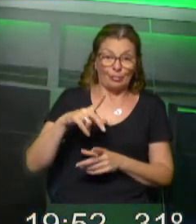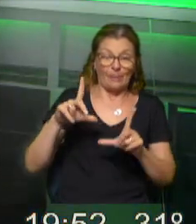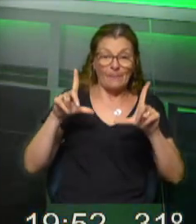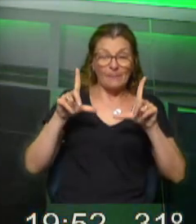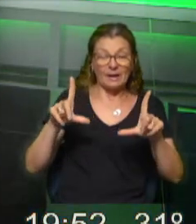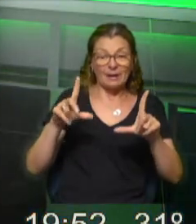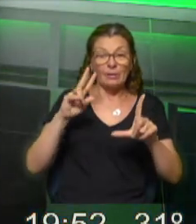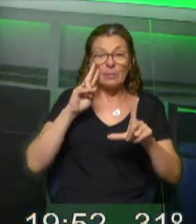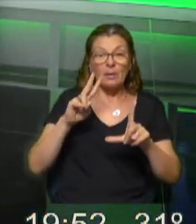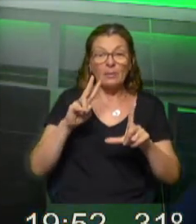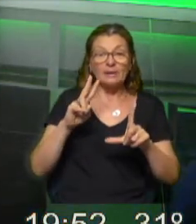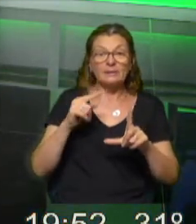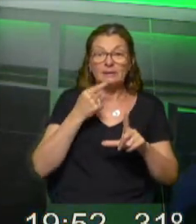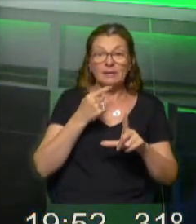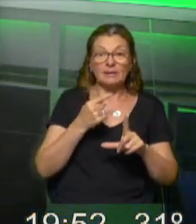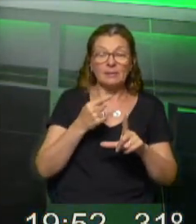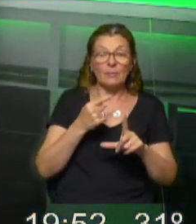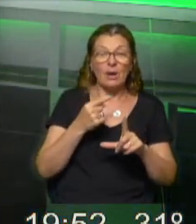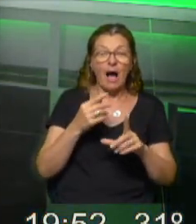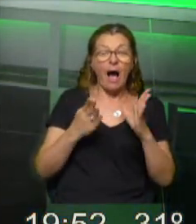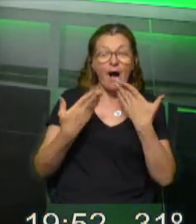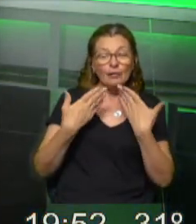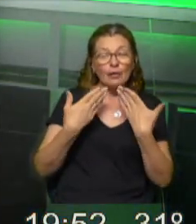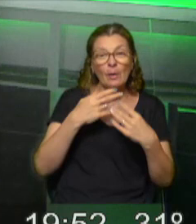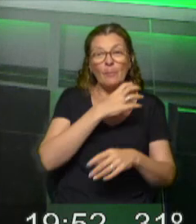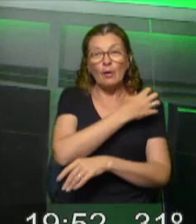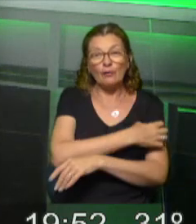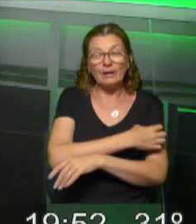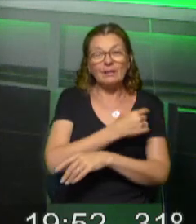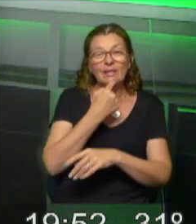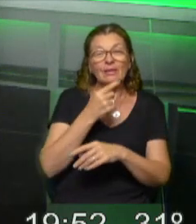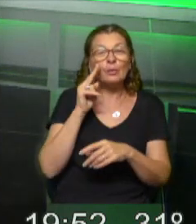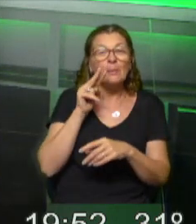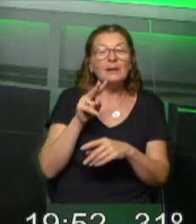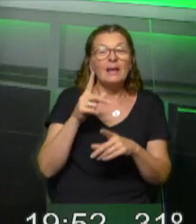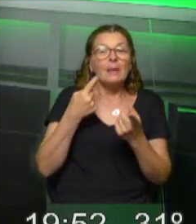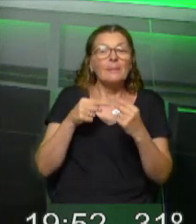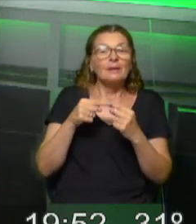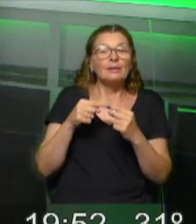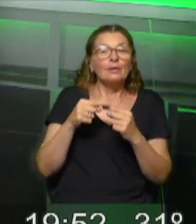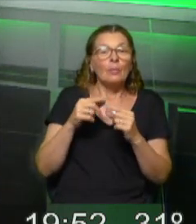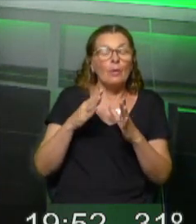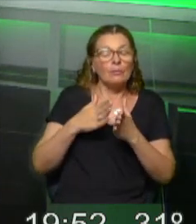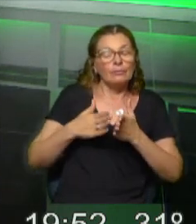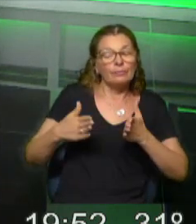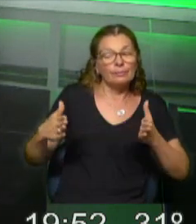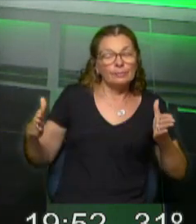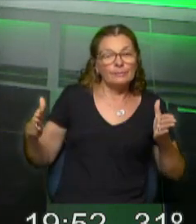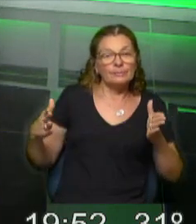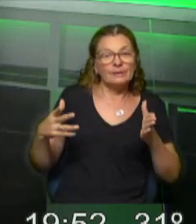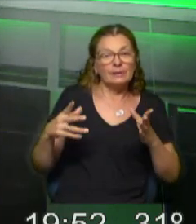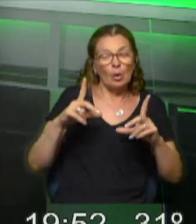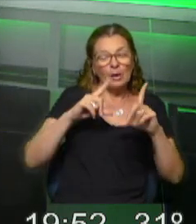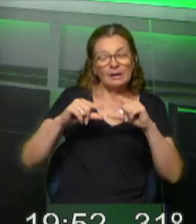y lo que vamos a ver como para tener referencia también porque se habló de pobreza sí esto es una mirada a la Pobreza pero bastante larga sí esto es un